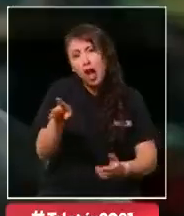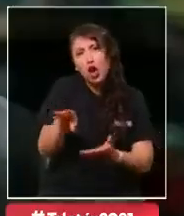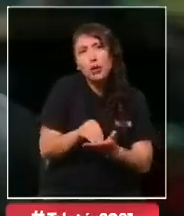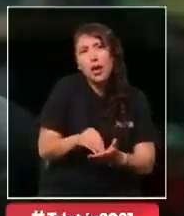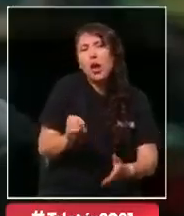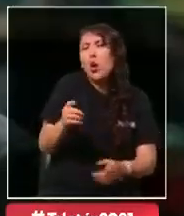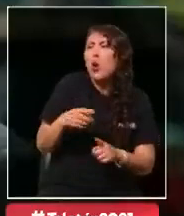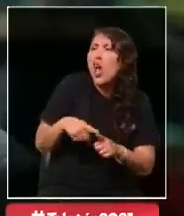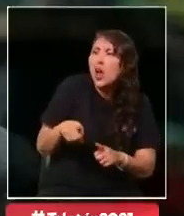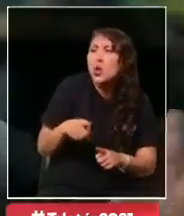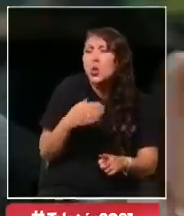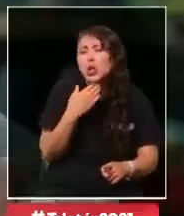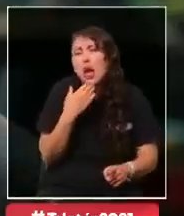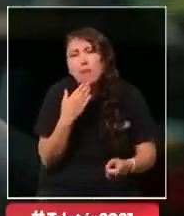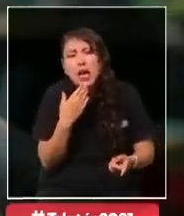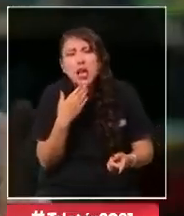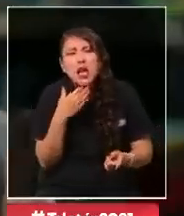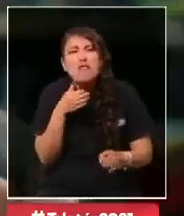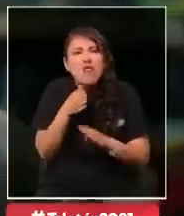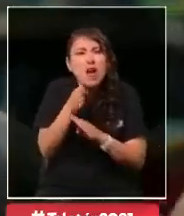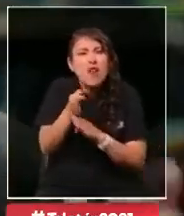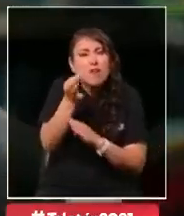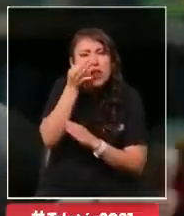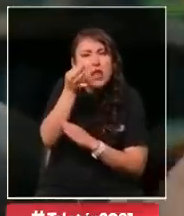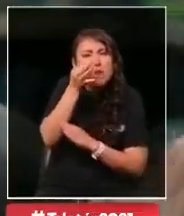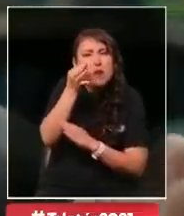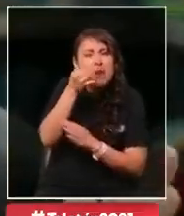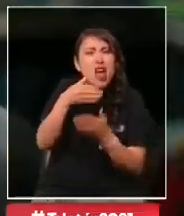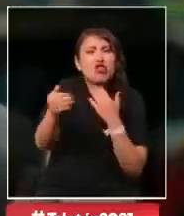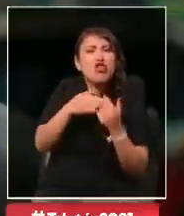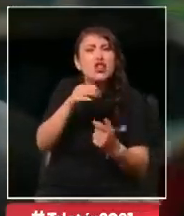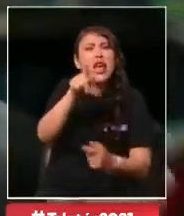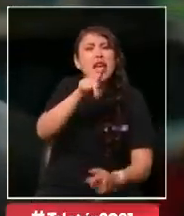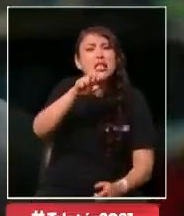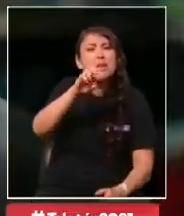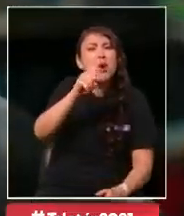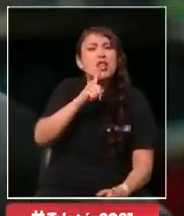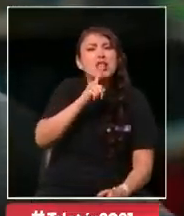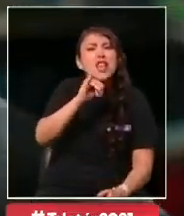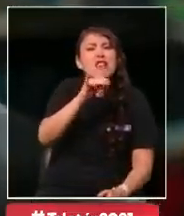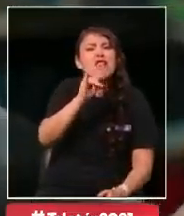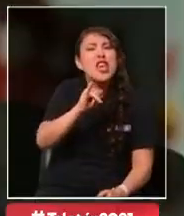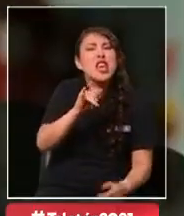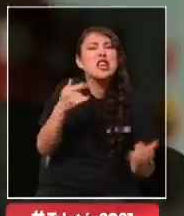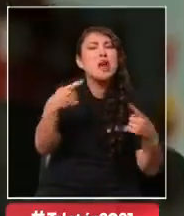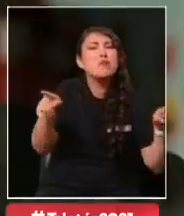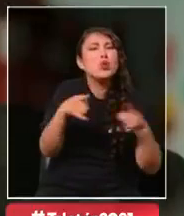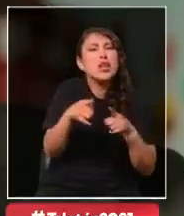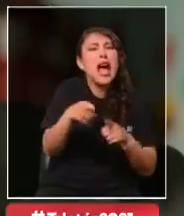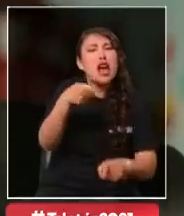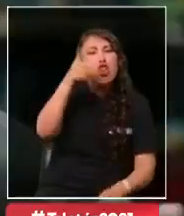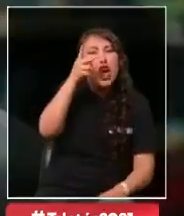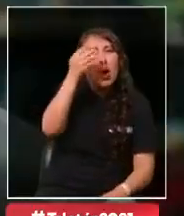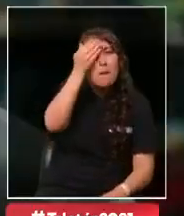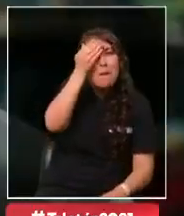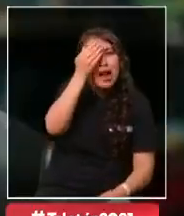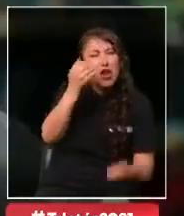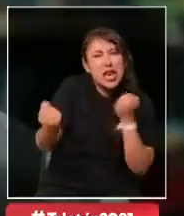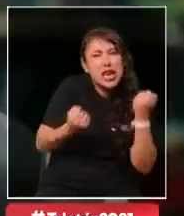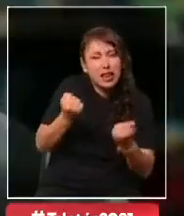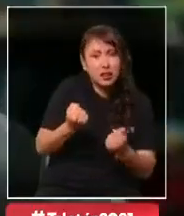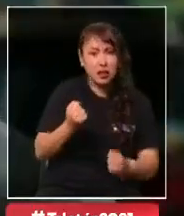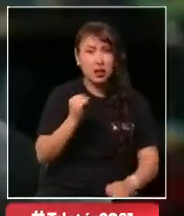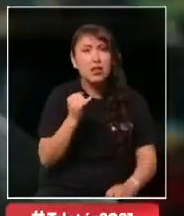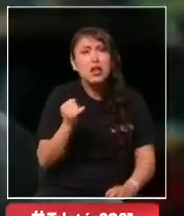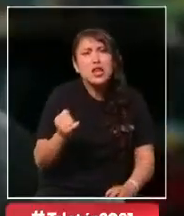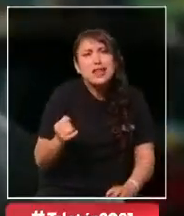O el otro también que tiene muchas visitas en Spotify es el Bad Bunny. ¿Lo hace? Y le